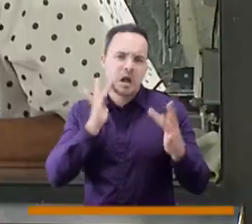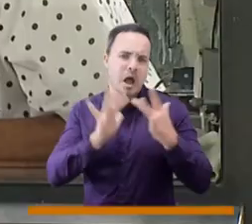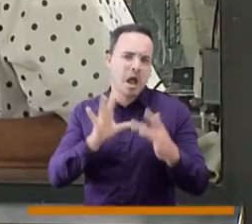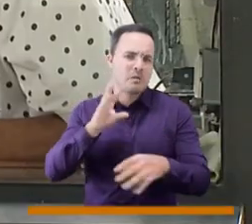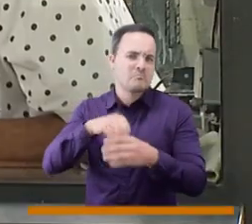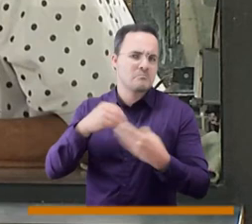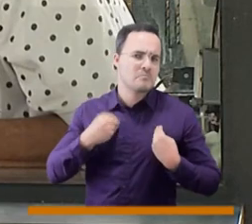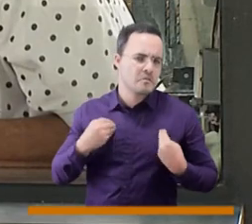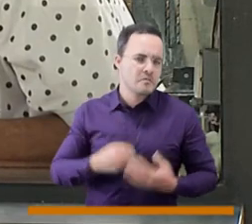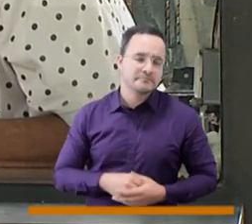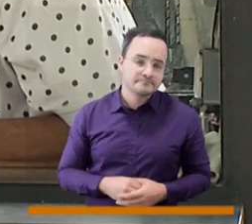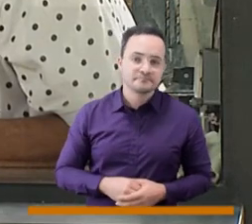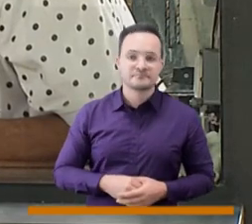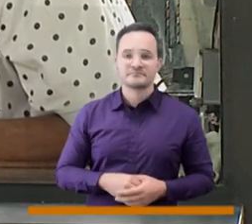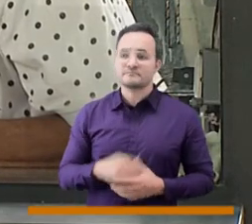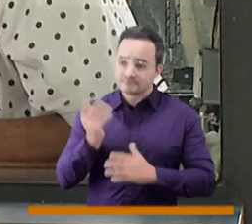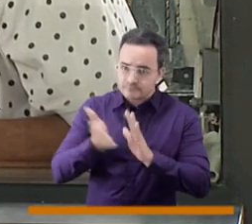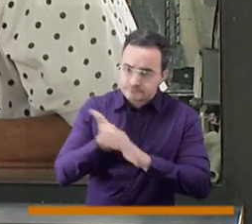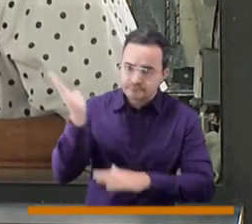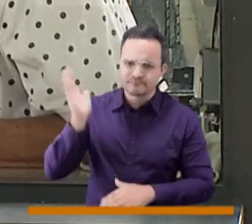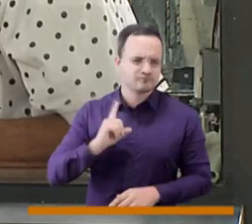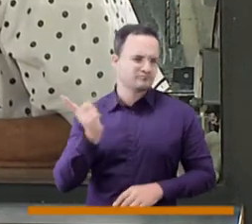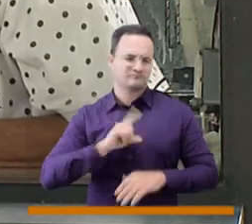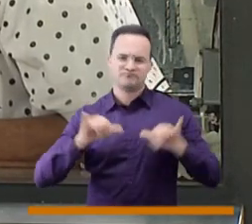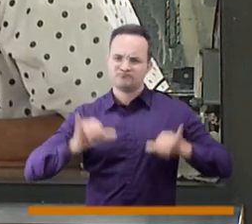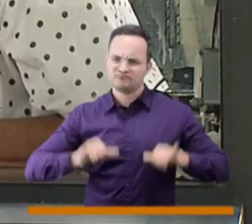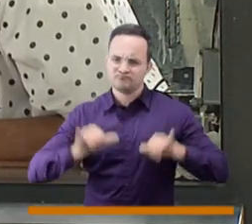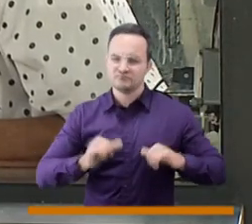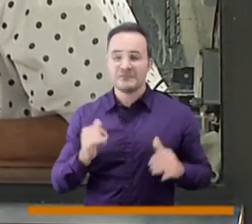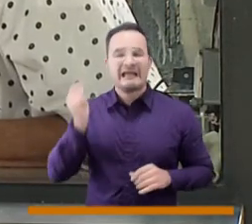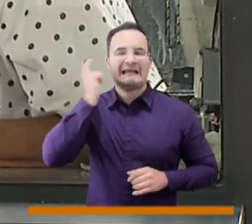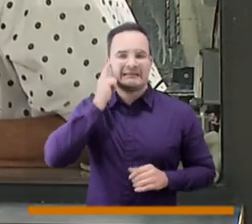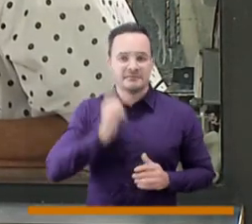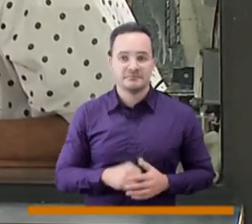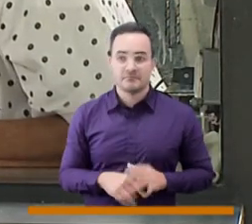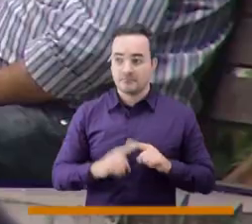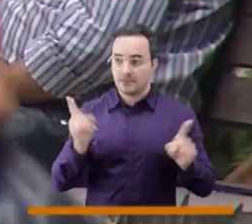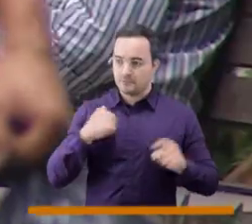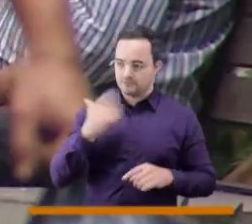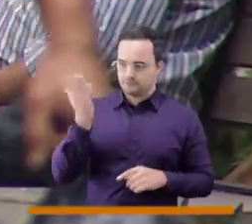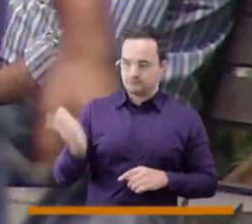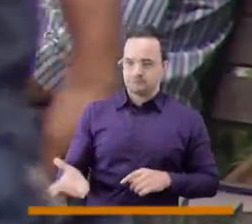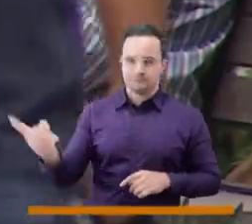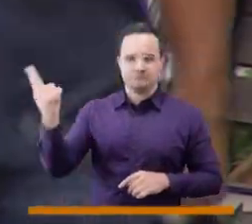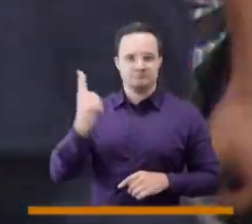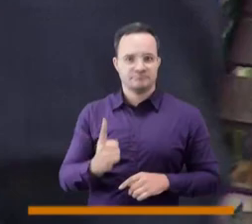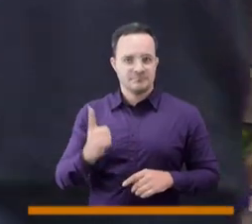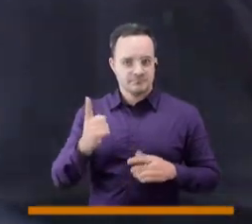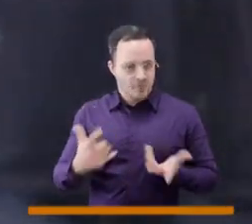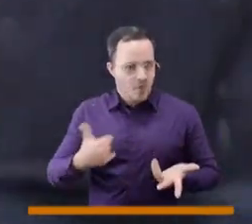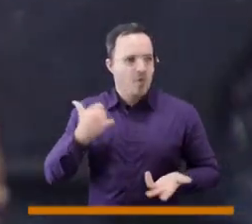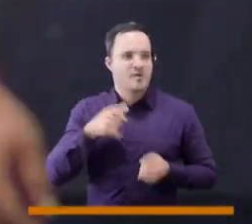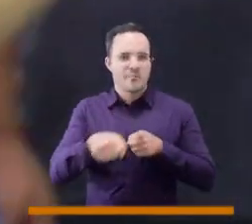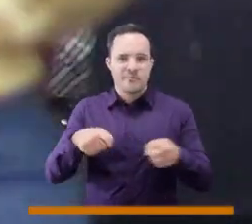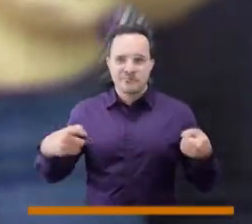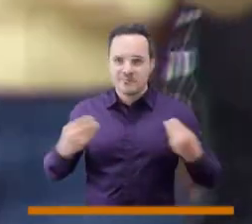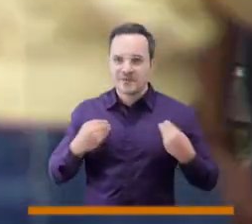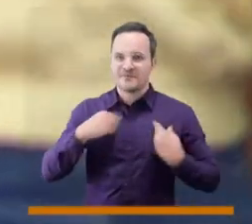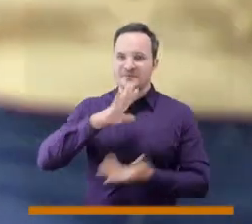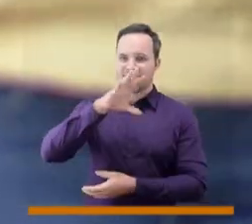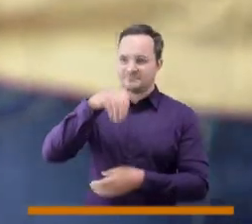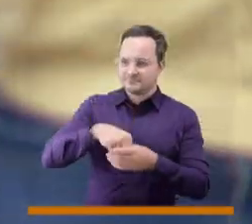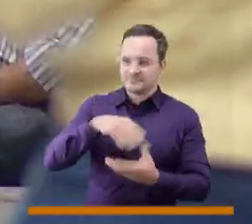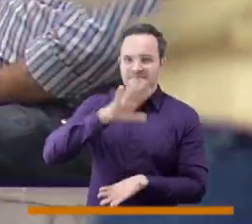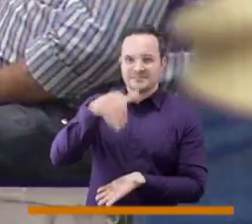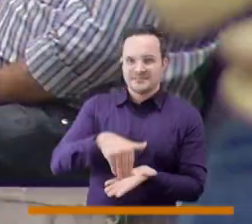vida han vivido acá, que se niegan a irse, pero en este territorio también hay jóvenes como los que usted lidera? Aquí se están hablando entre